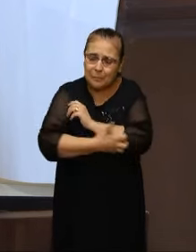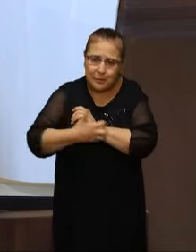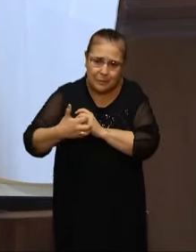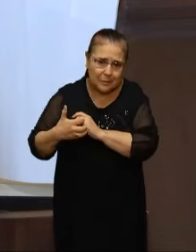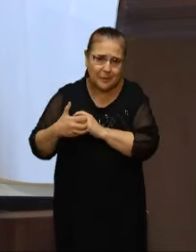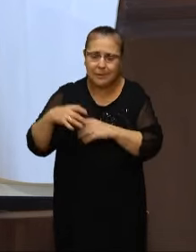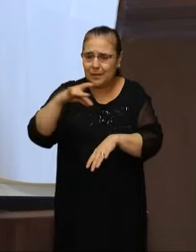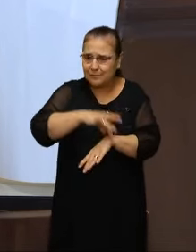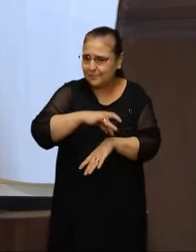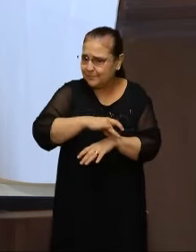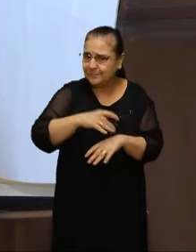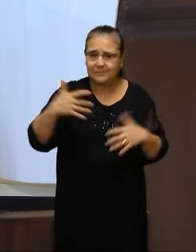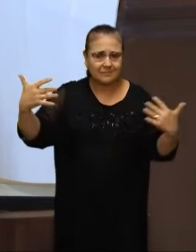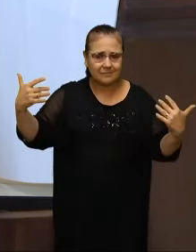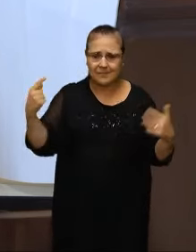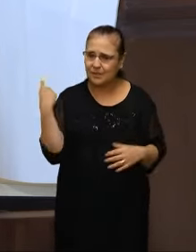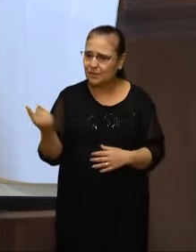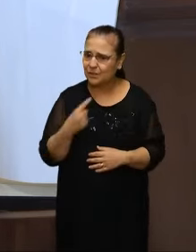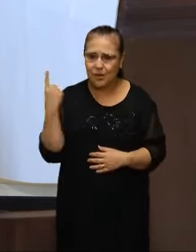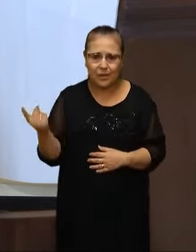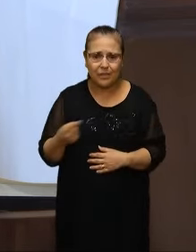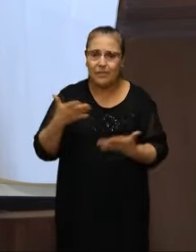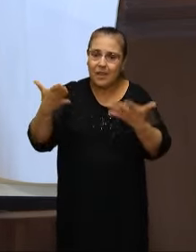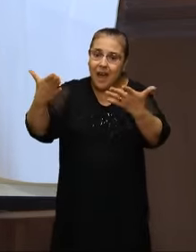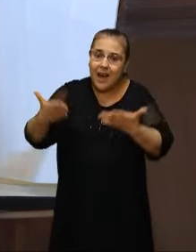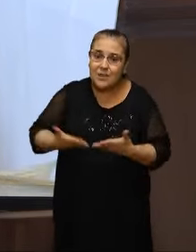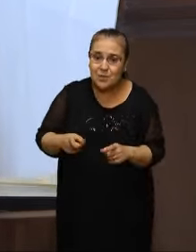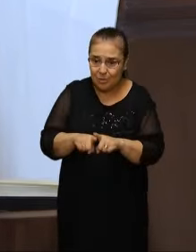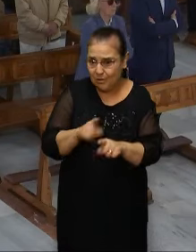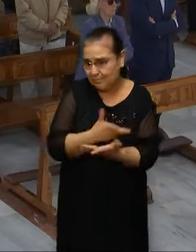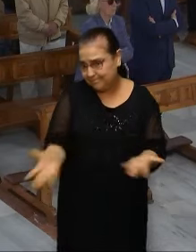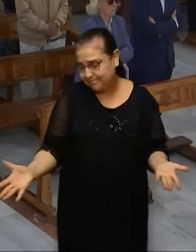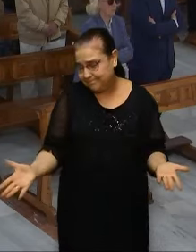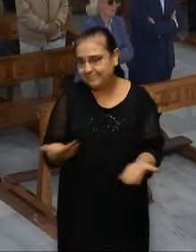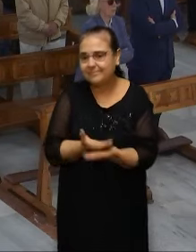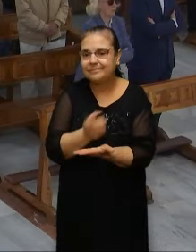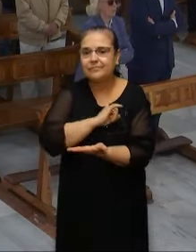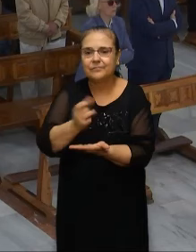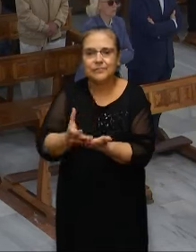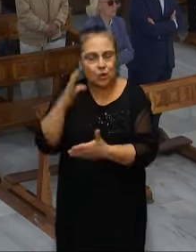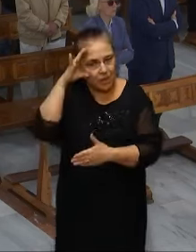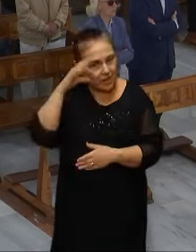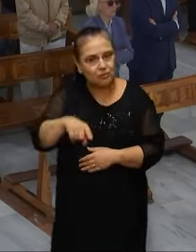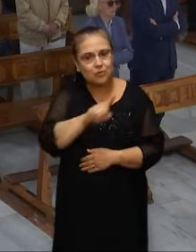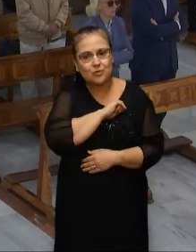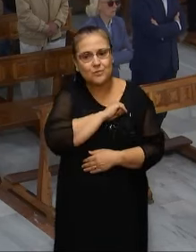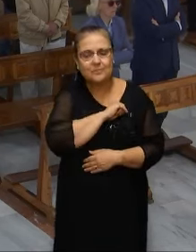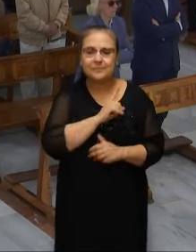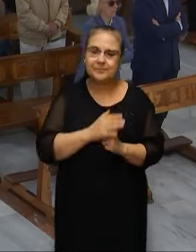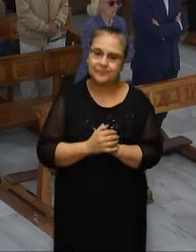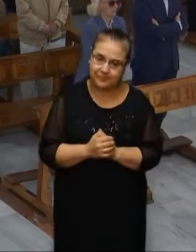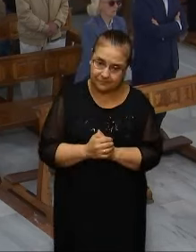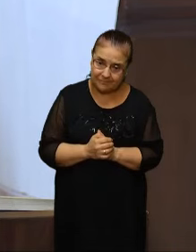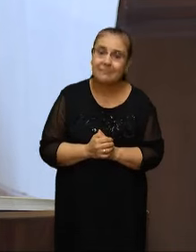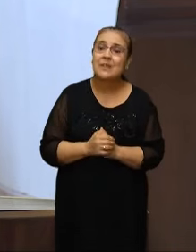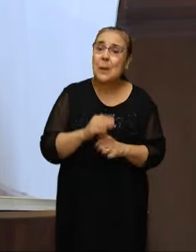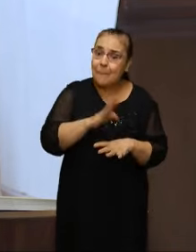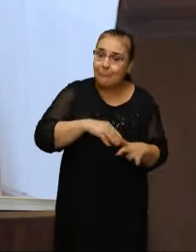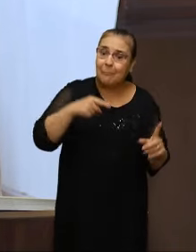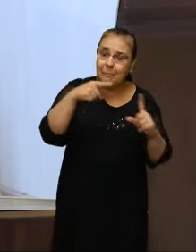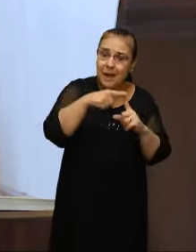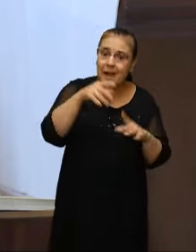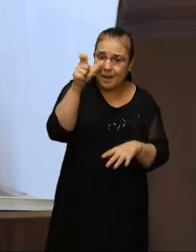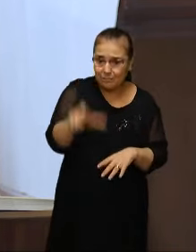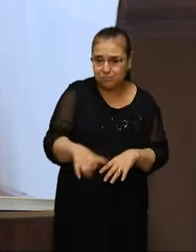soledad reciban la ayuda de los hermanos roguemos al Señor te rogamos óyenos para que los